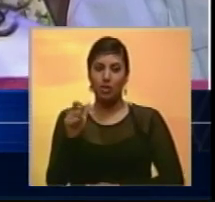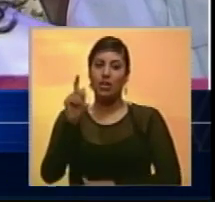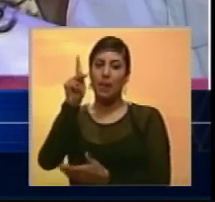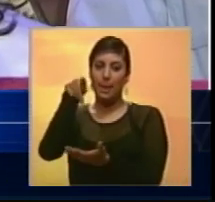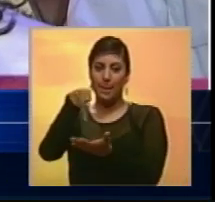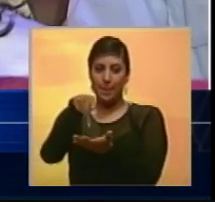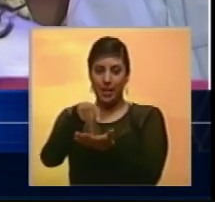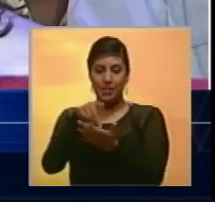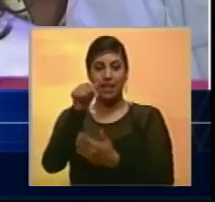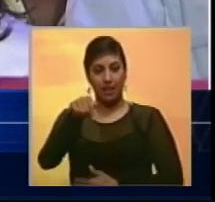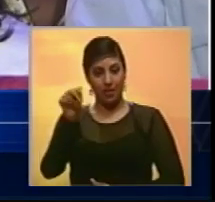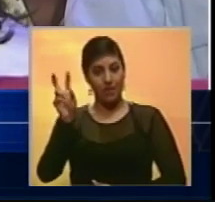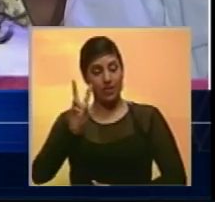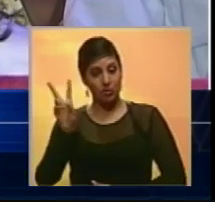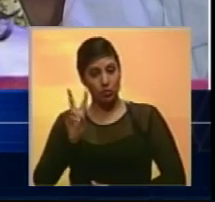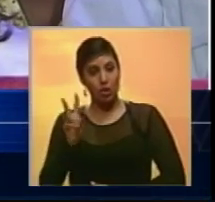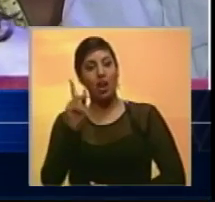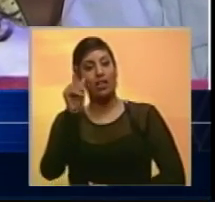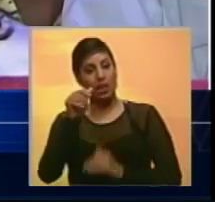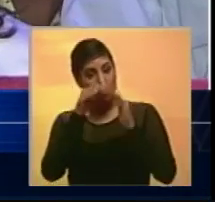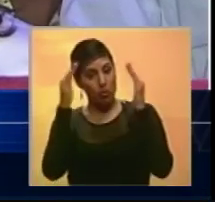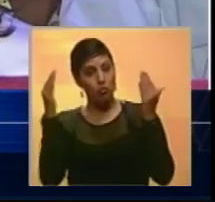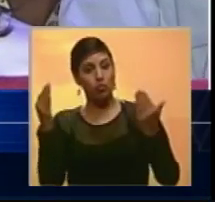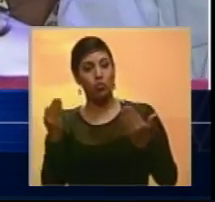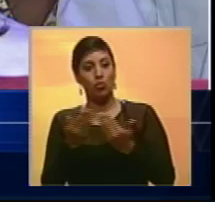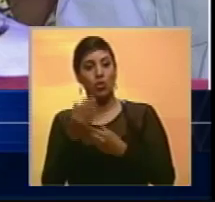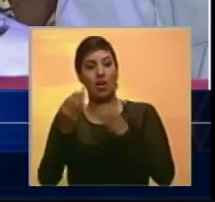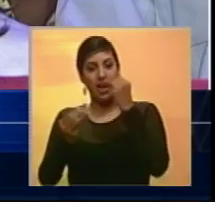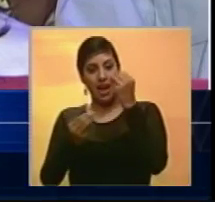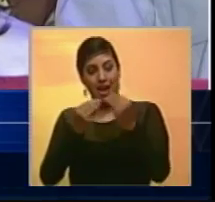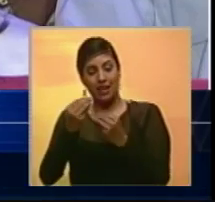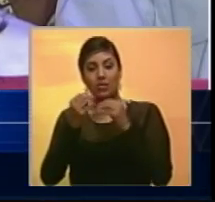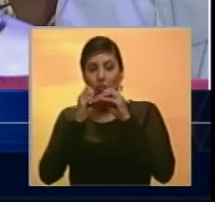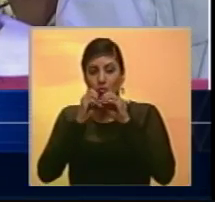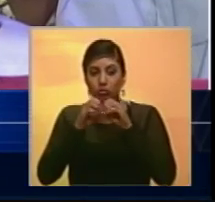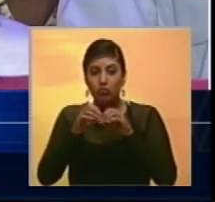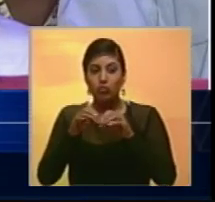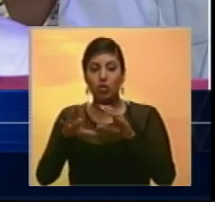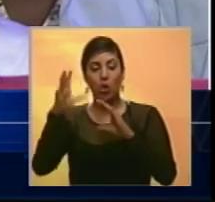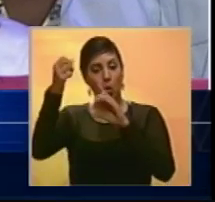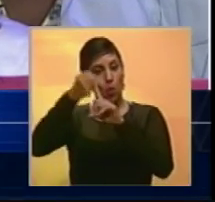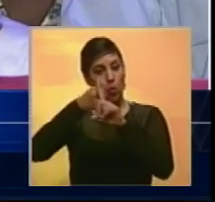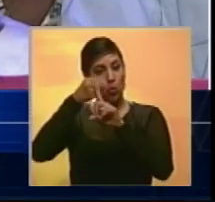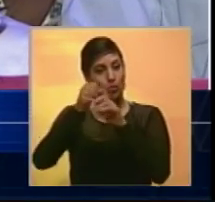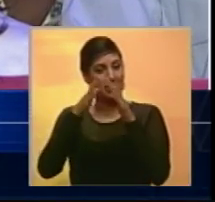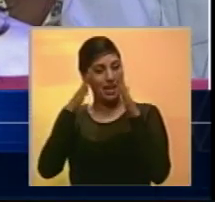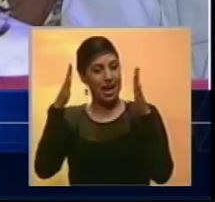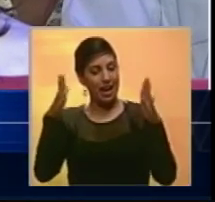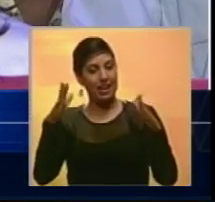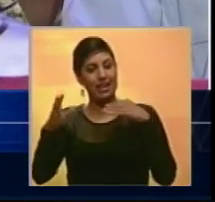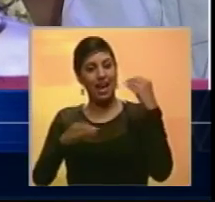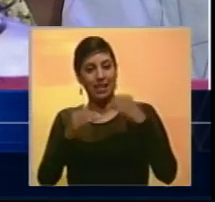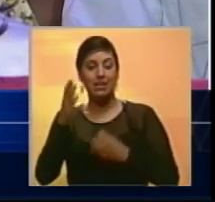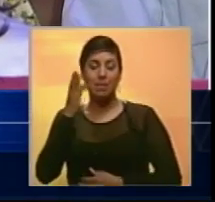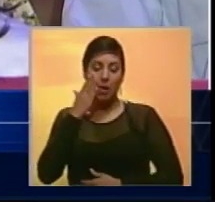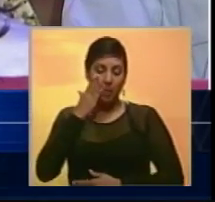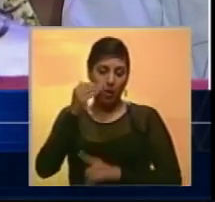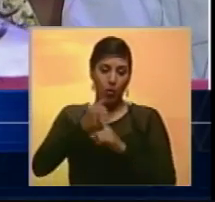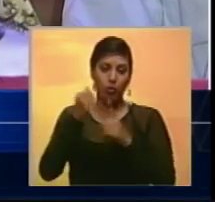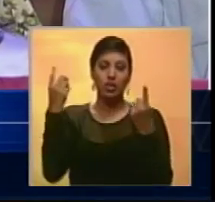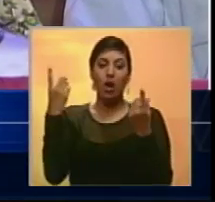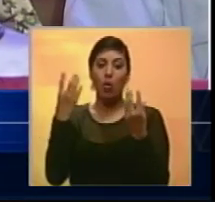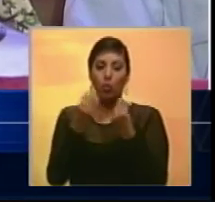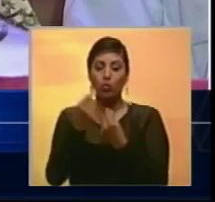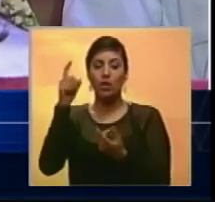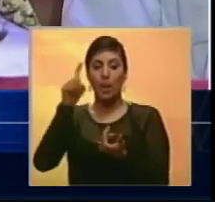presentes acá en Venezuela y en el mundo por hacerse eco de esa lucha tan grande que ha dado ella junto a Lilian